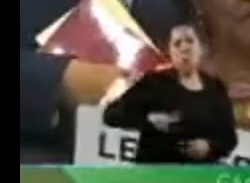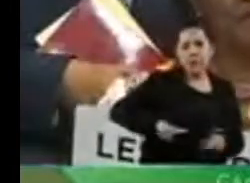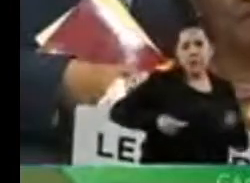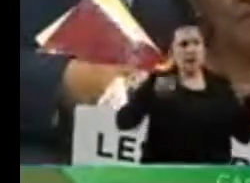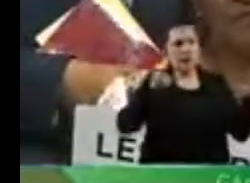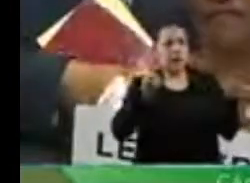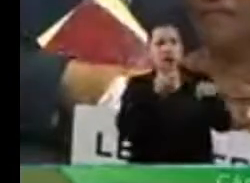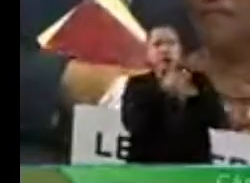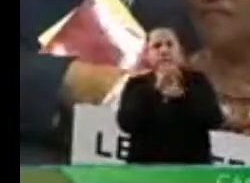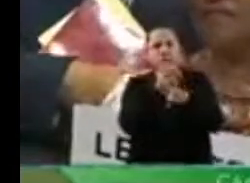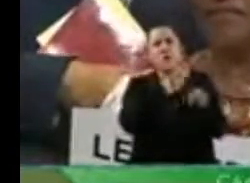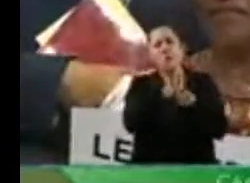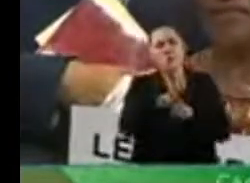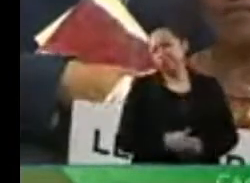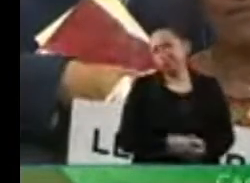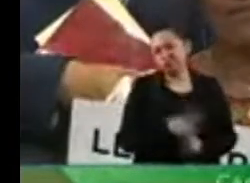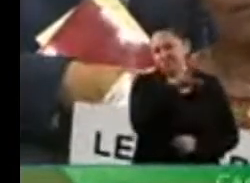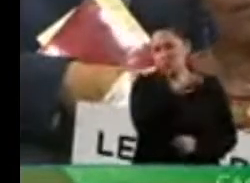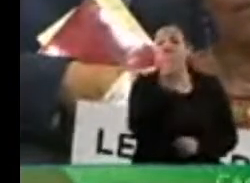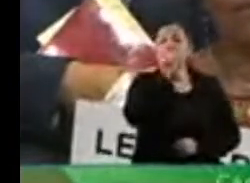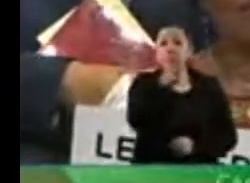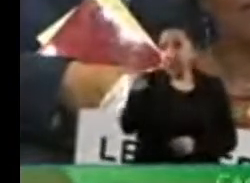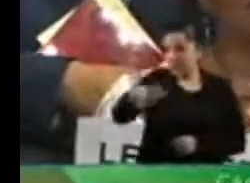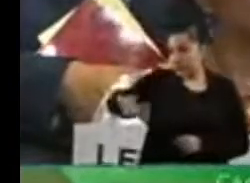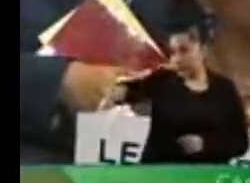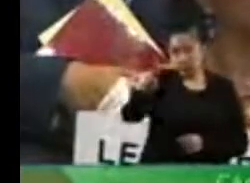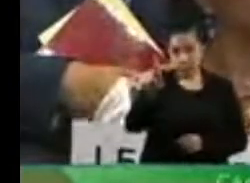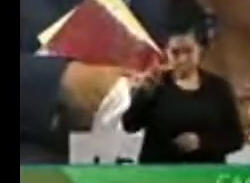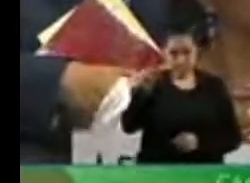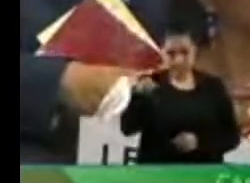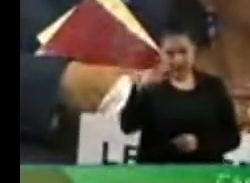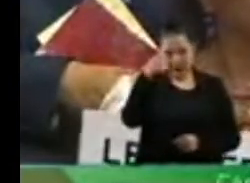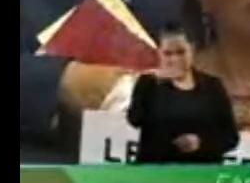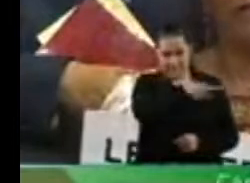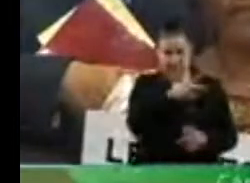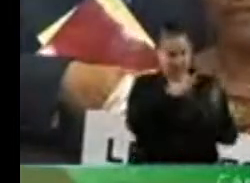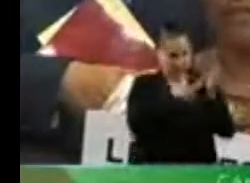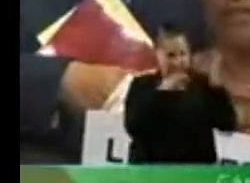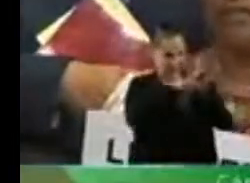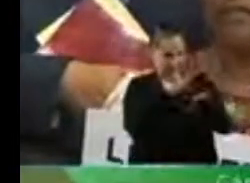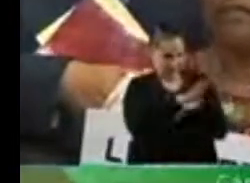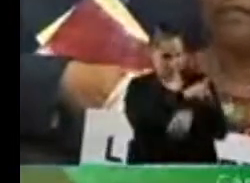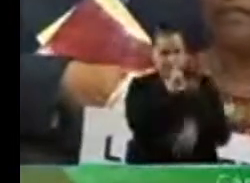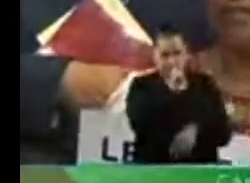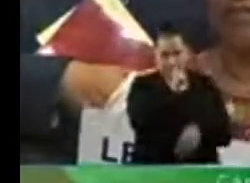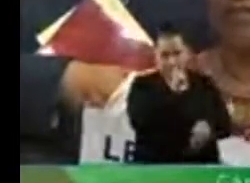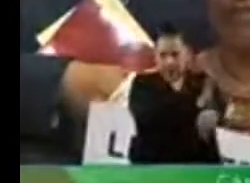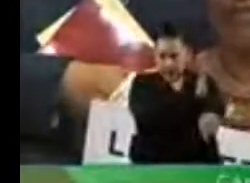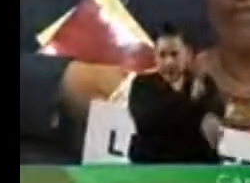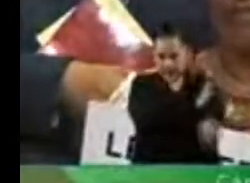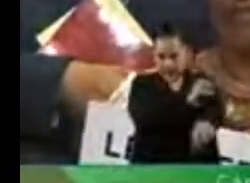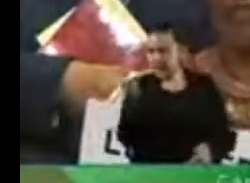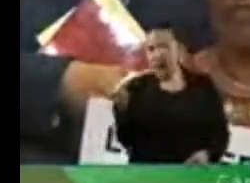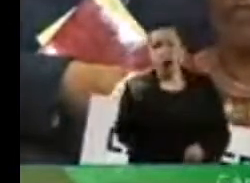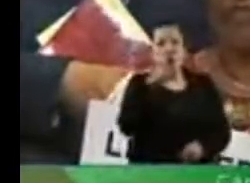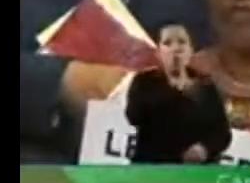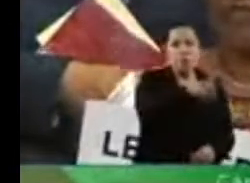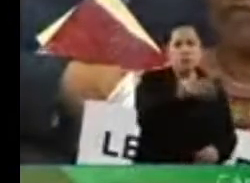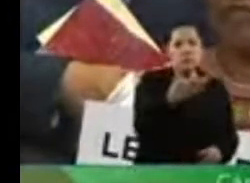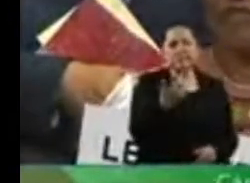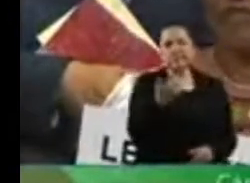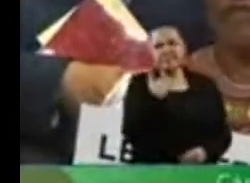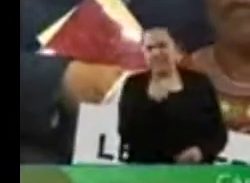los paniaguados estén en contra de esta reforma constitucional en materia eléctrica se entiende. Ellos siempre han estado en contra